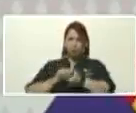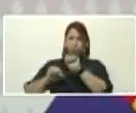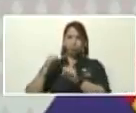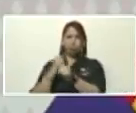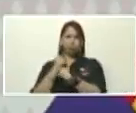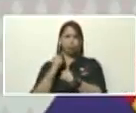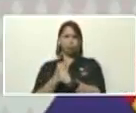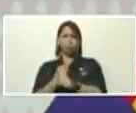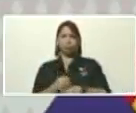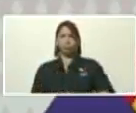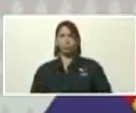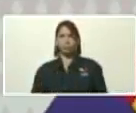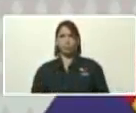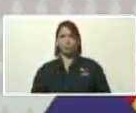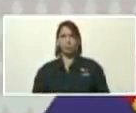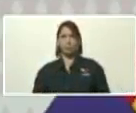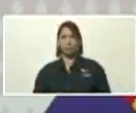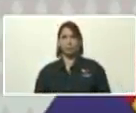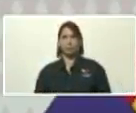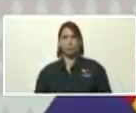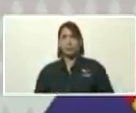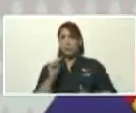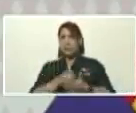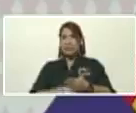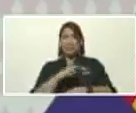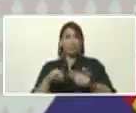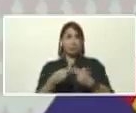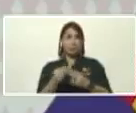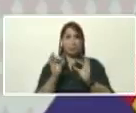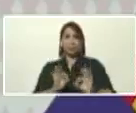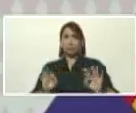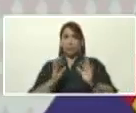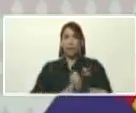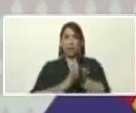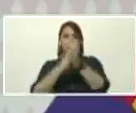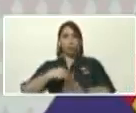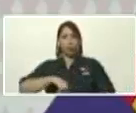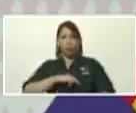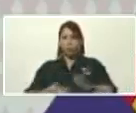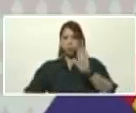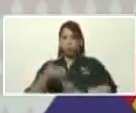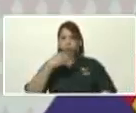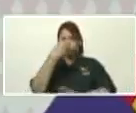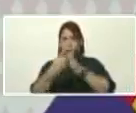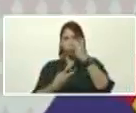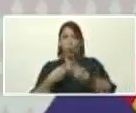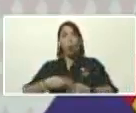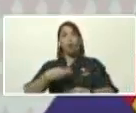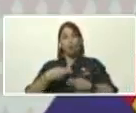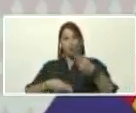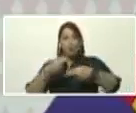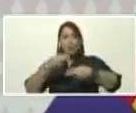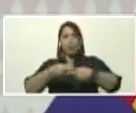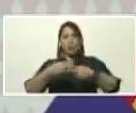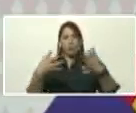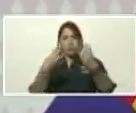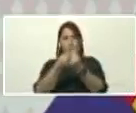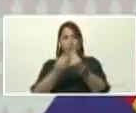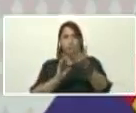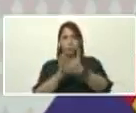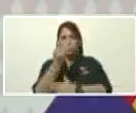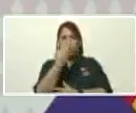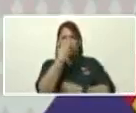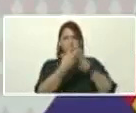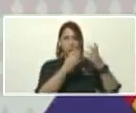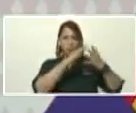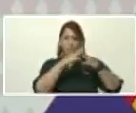corrompido y sin ningún liderazgo. Nosotros nos fuimos a construir barrio por